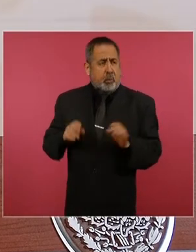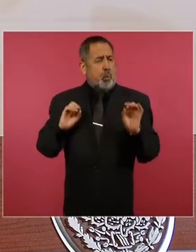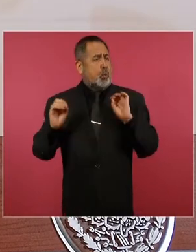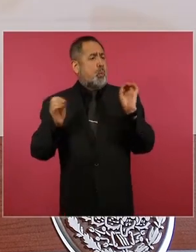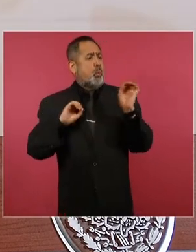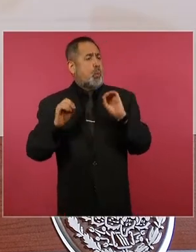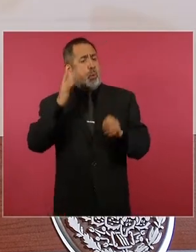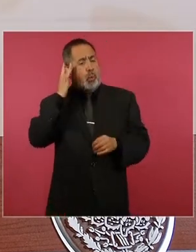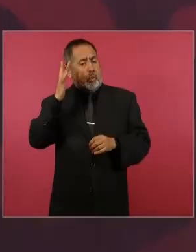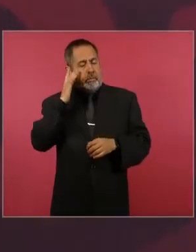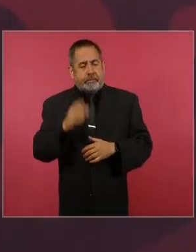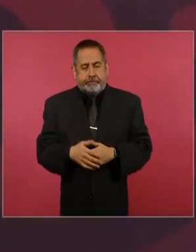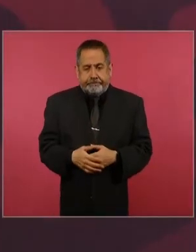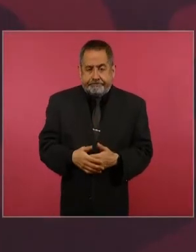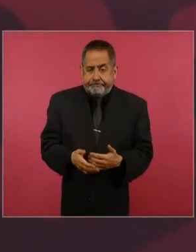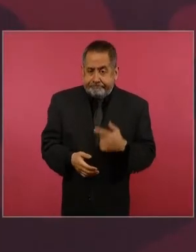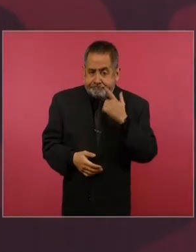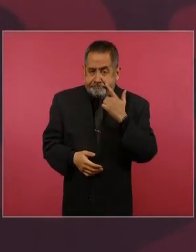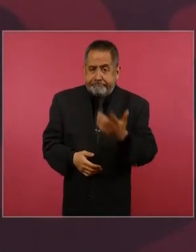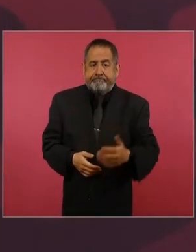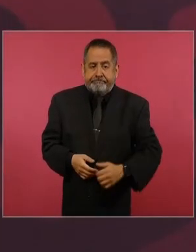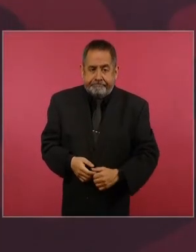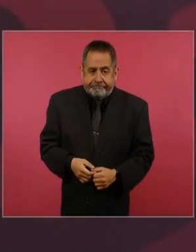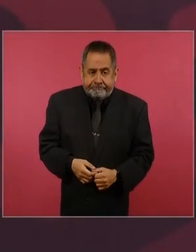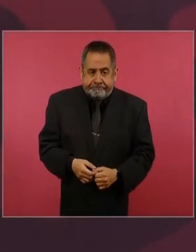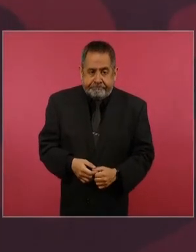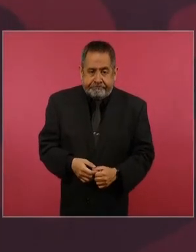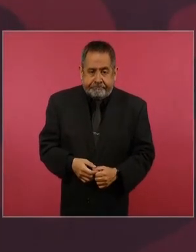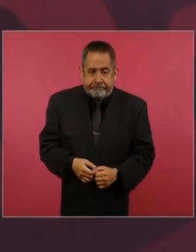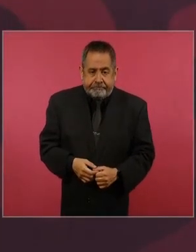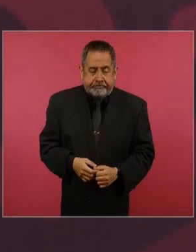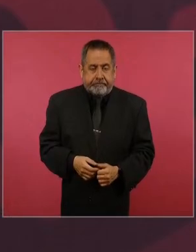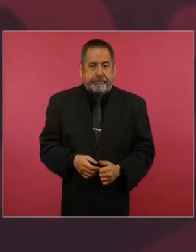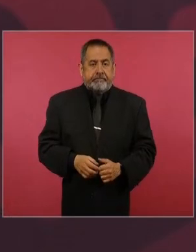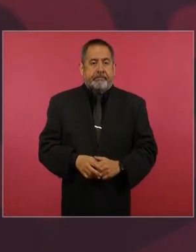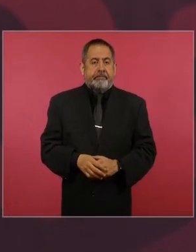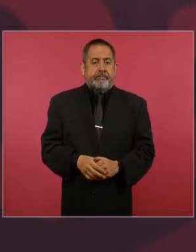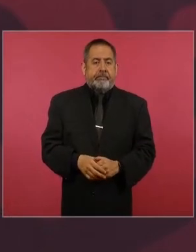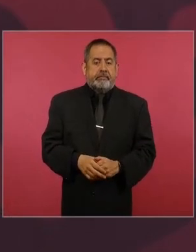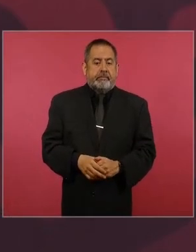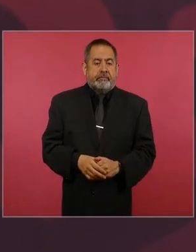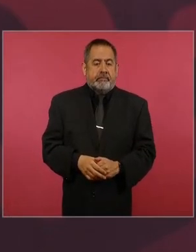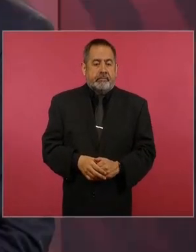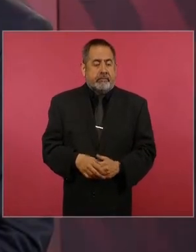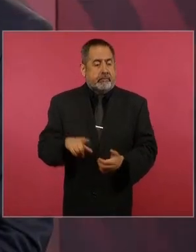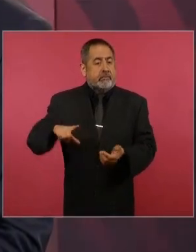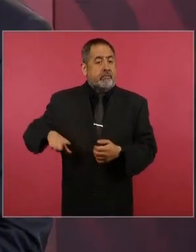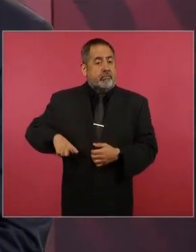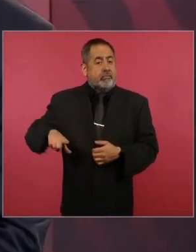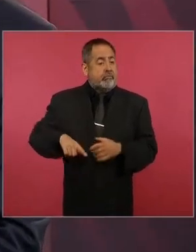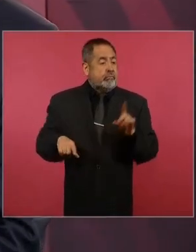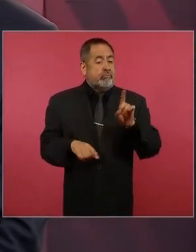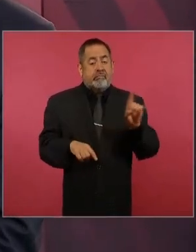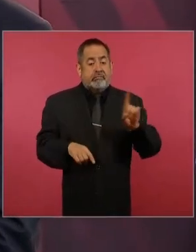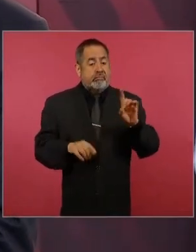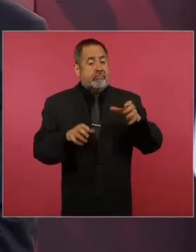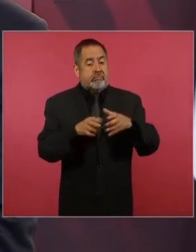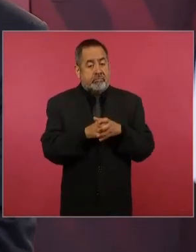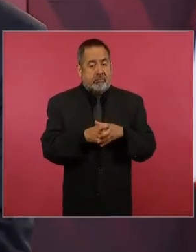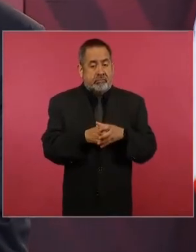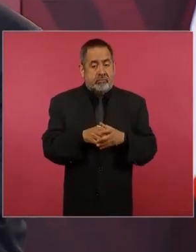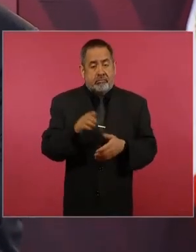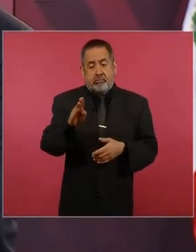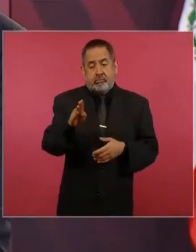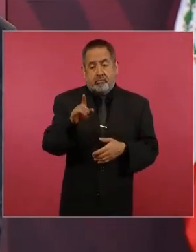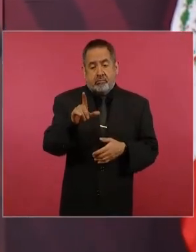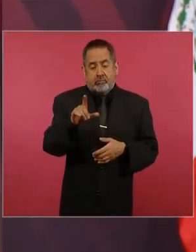Y fíjense lo que son las cosas. Fueron gobiernos de derecha,